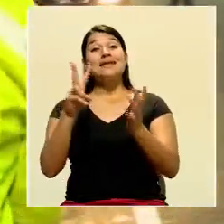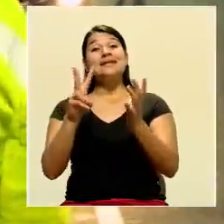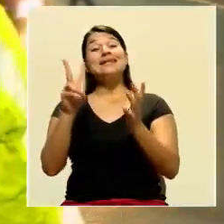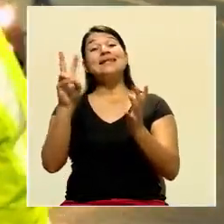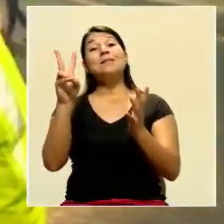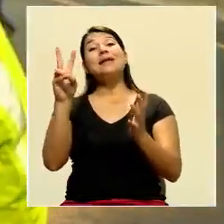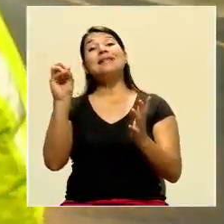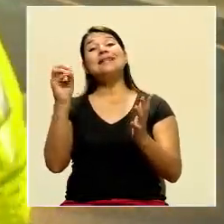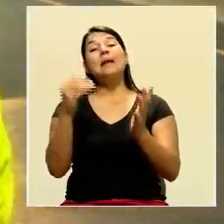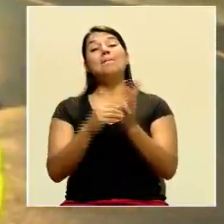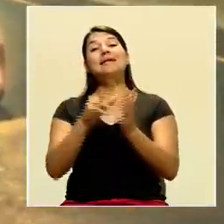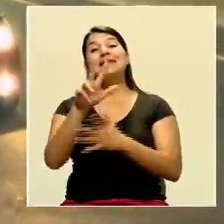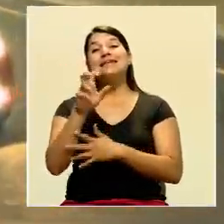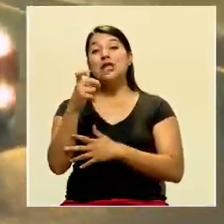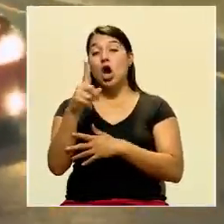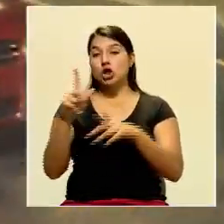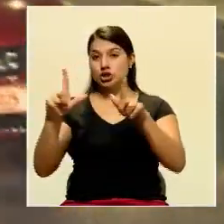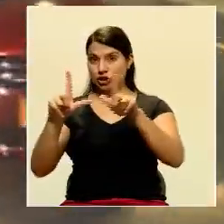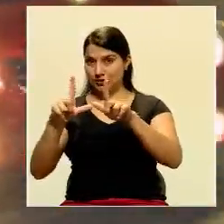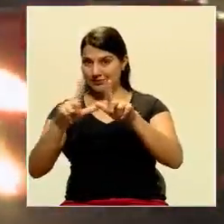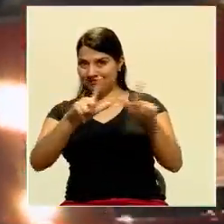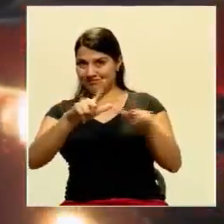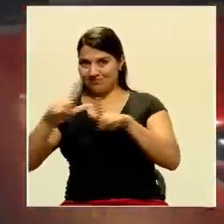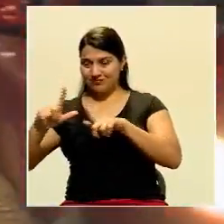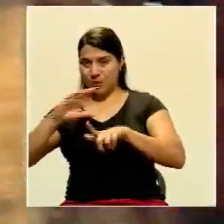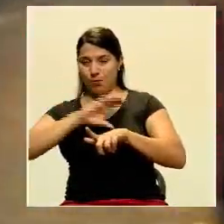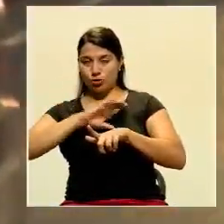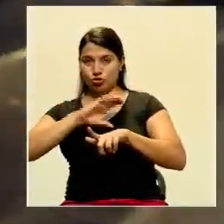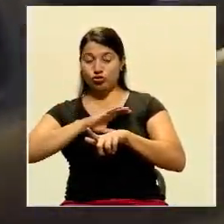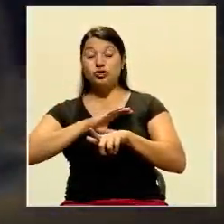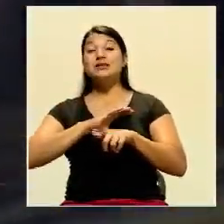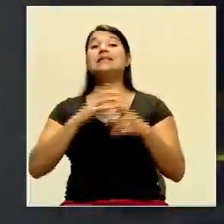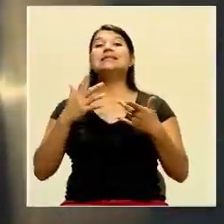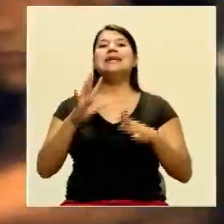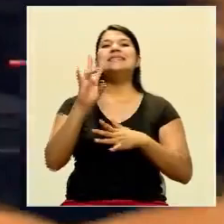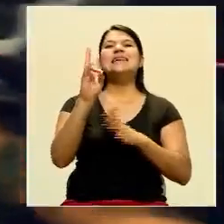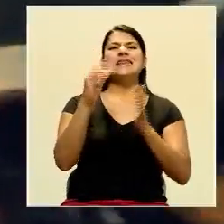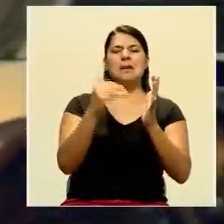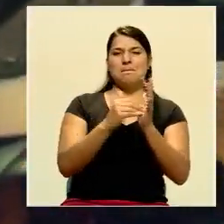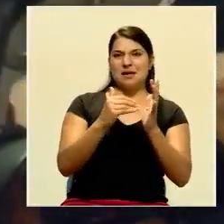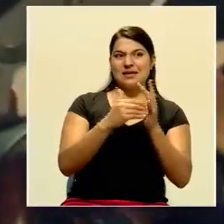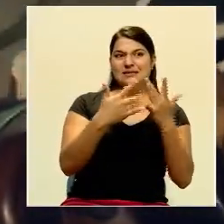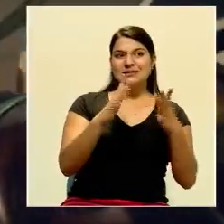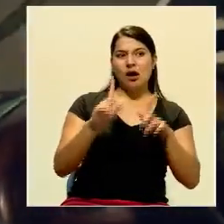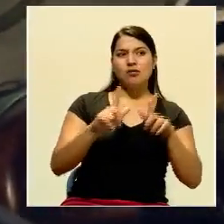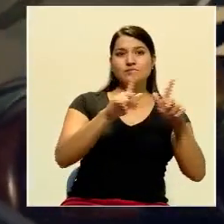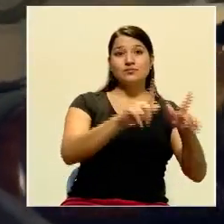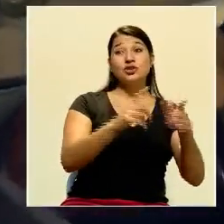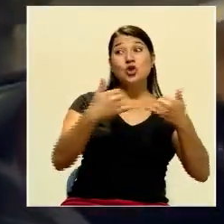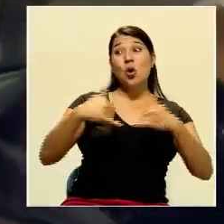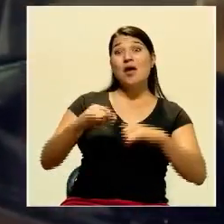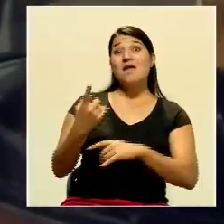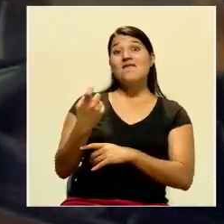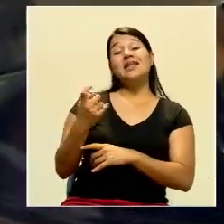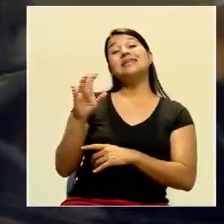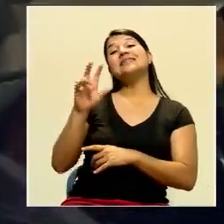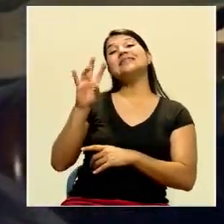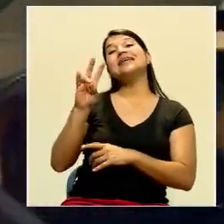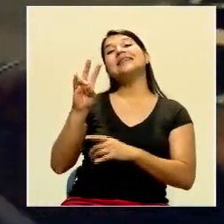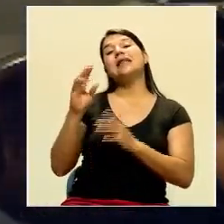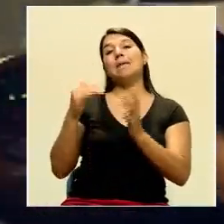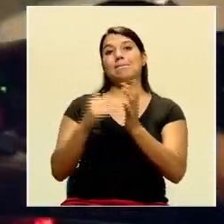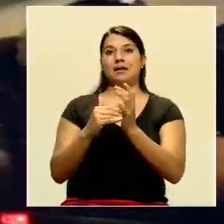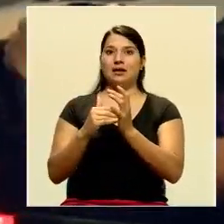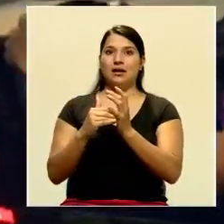fueron detenidas, entre las cuales 12.497 ya habían sido devueltas y 7.814 estaban pendientes de